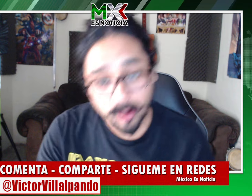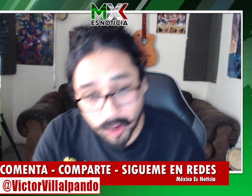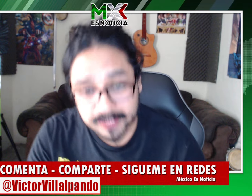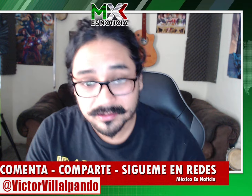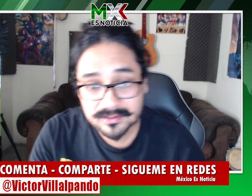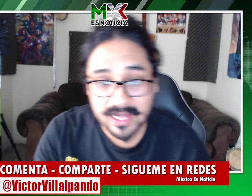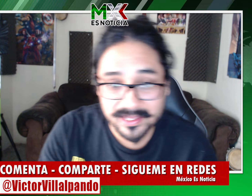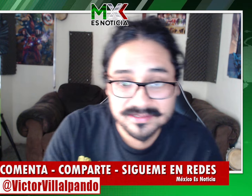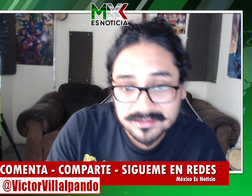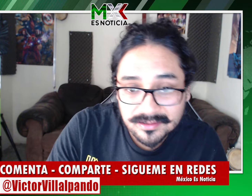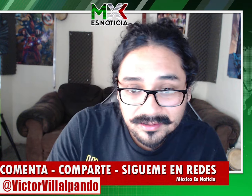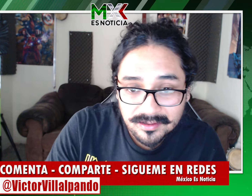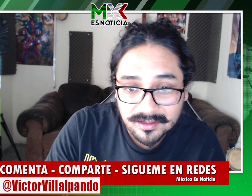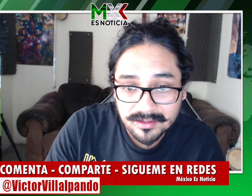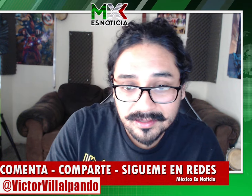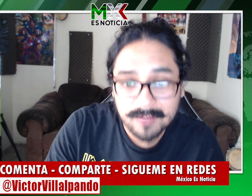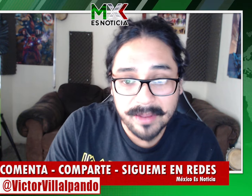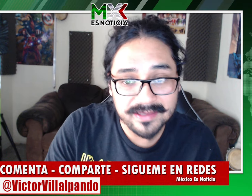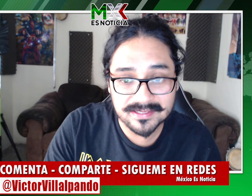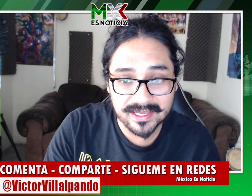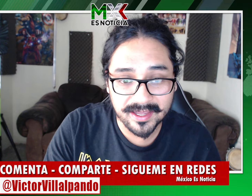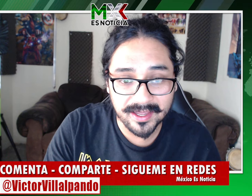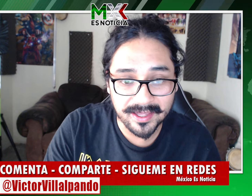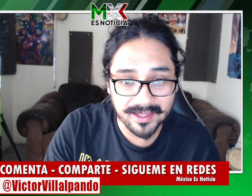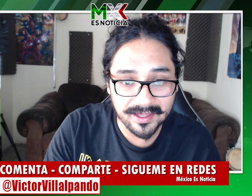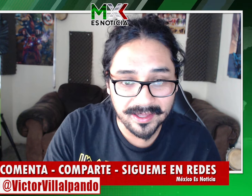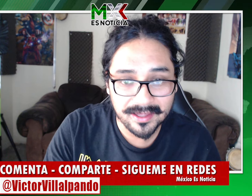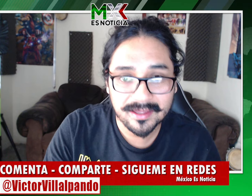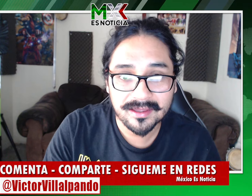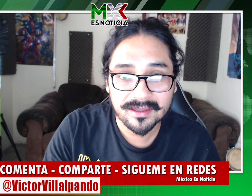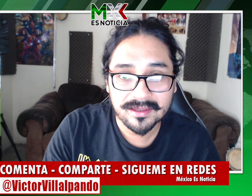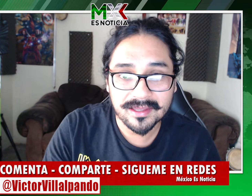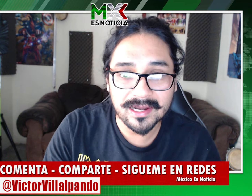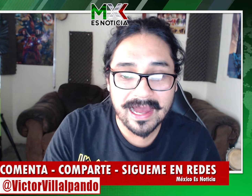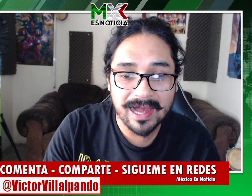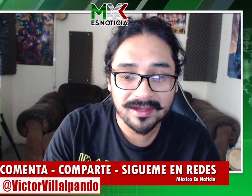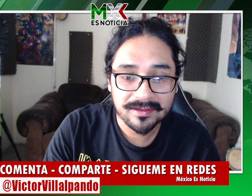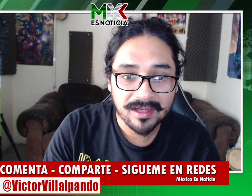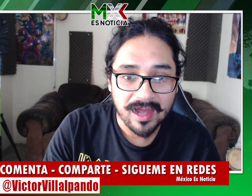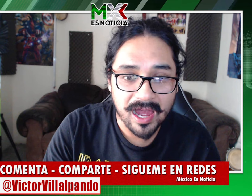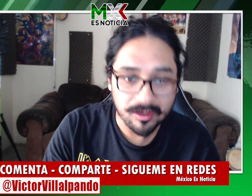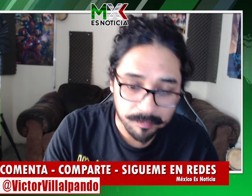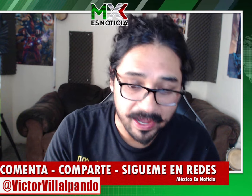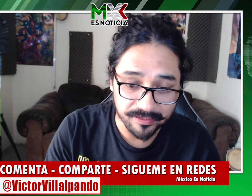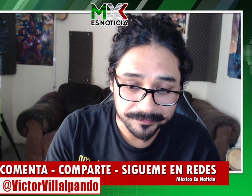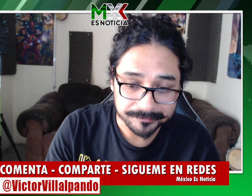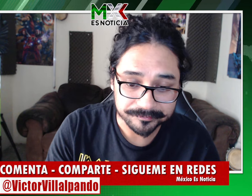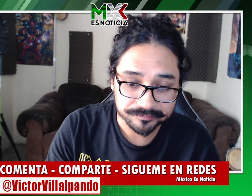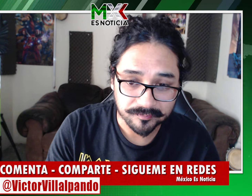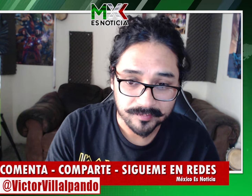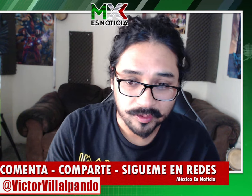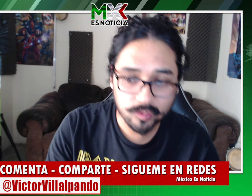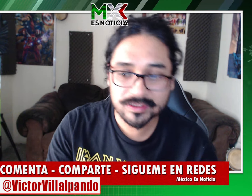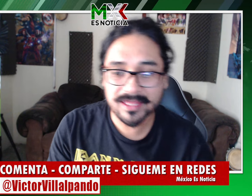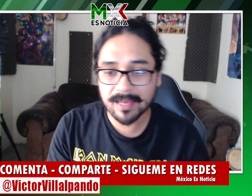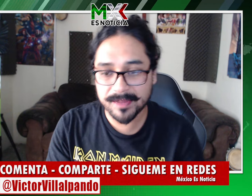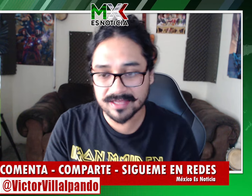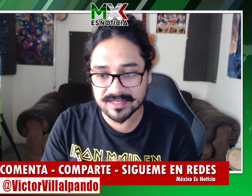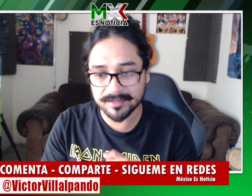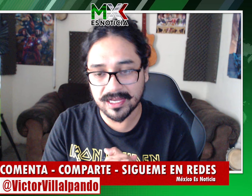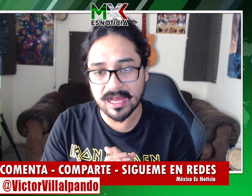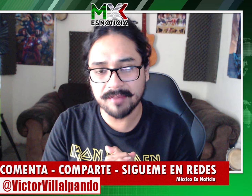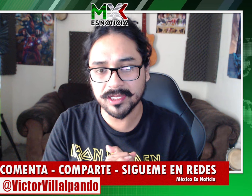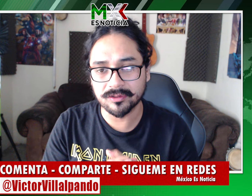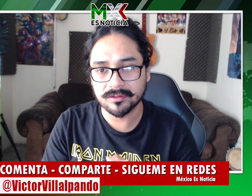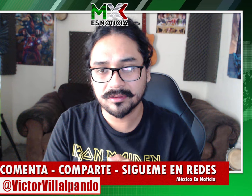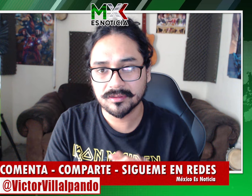que hoy ya es el país que que la ha arropado usted qué piensa